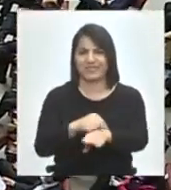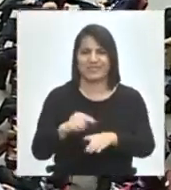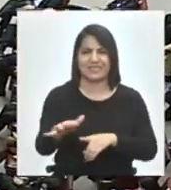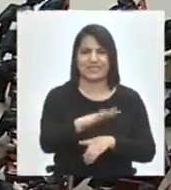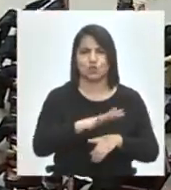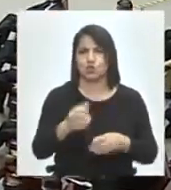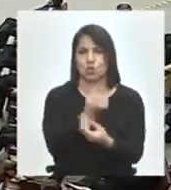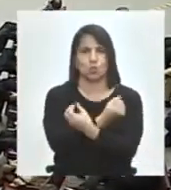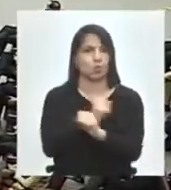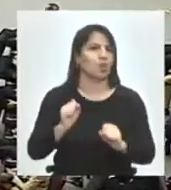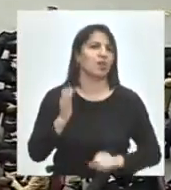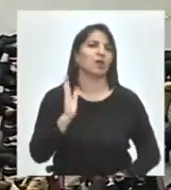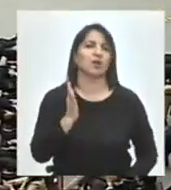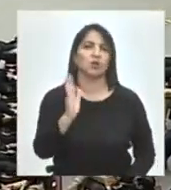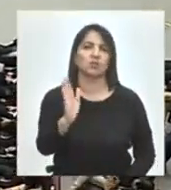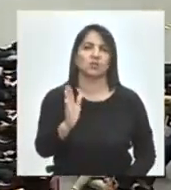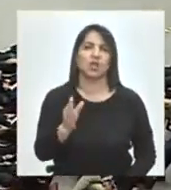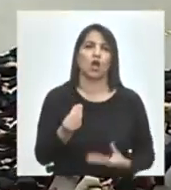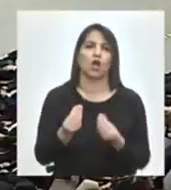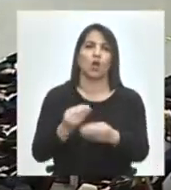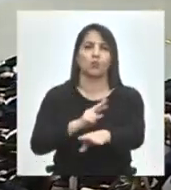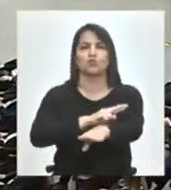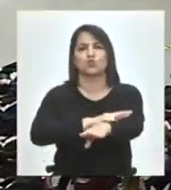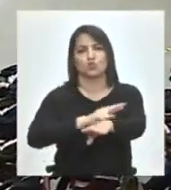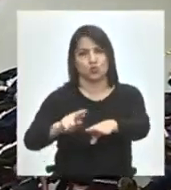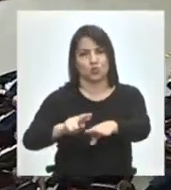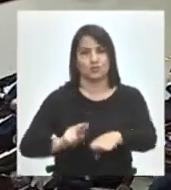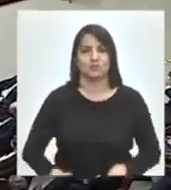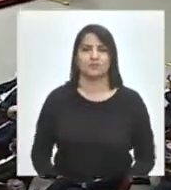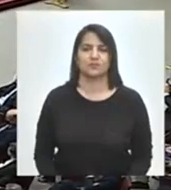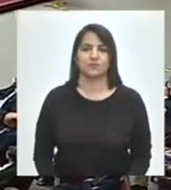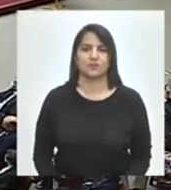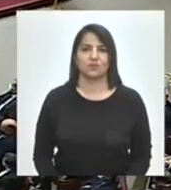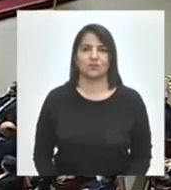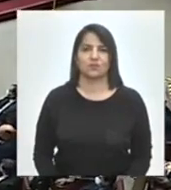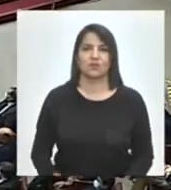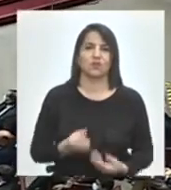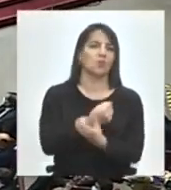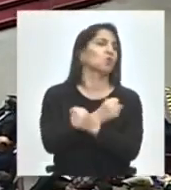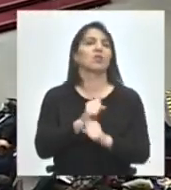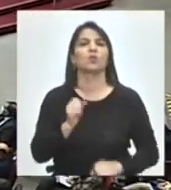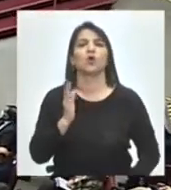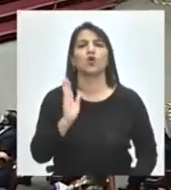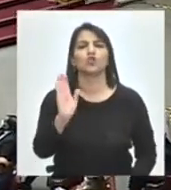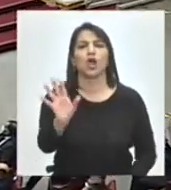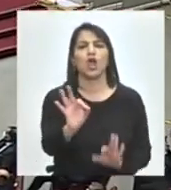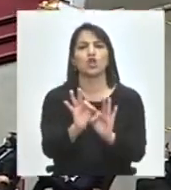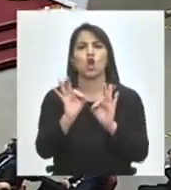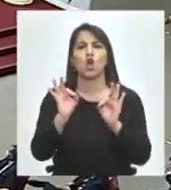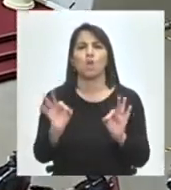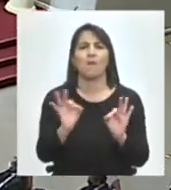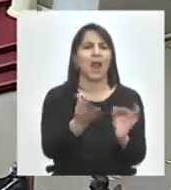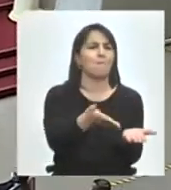insostenible, como lo es la macro zona sur, pues no podemos seguir normalizando las muertes